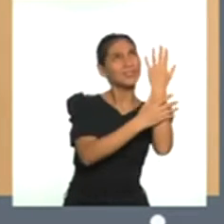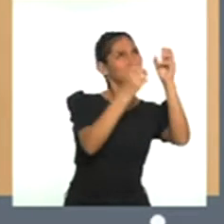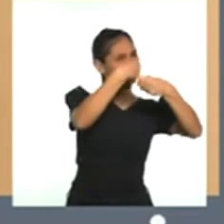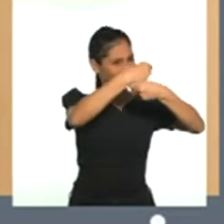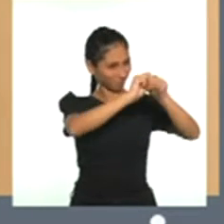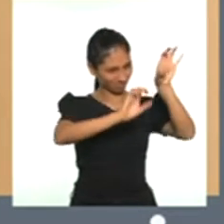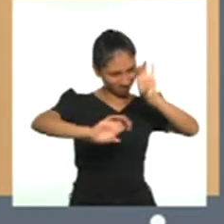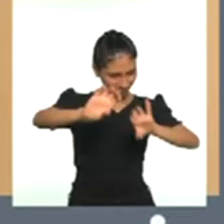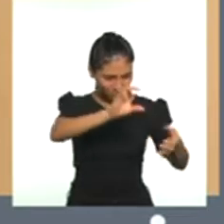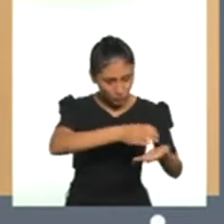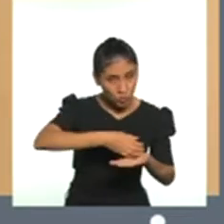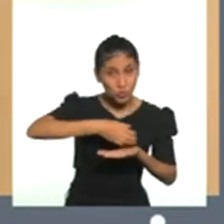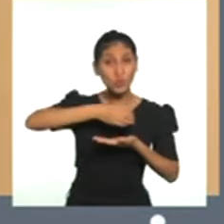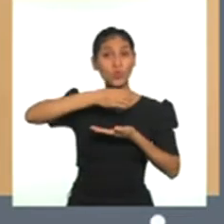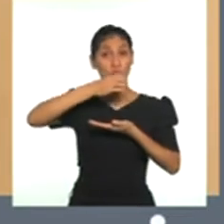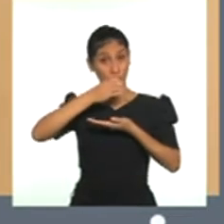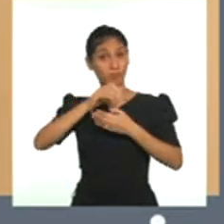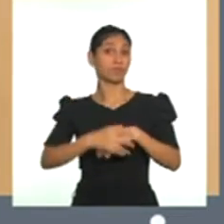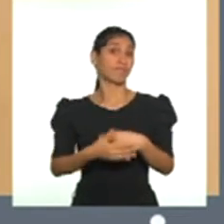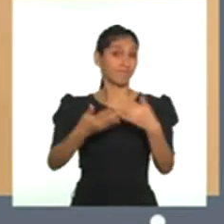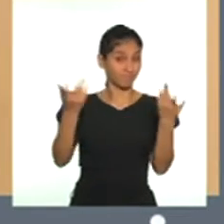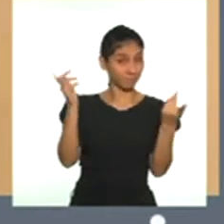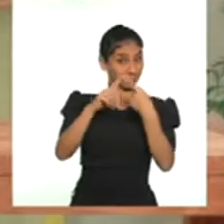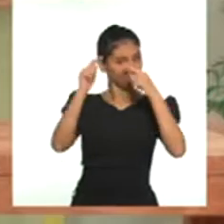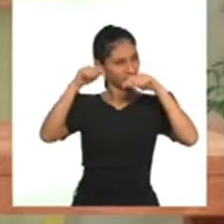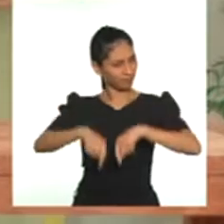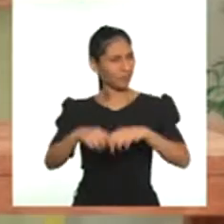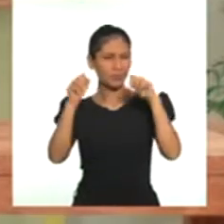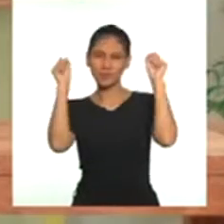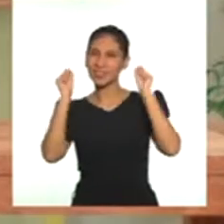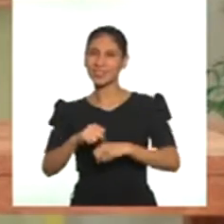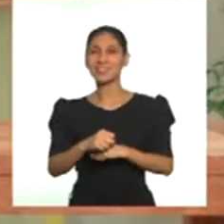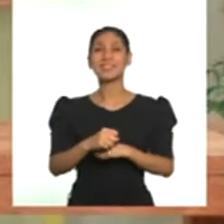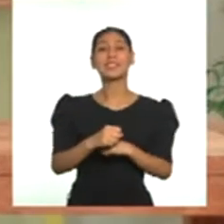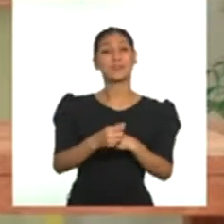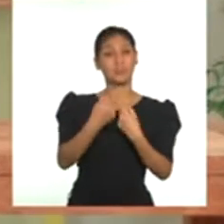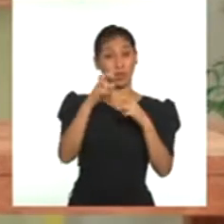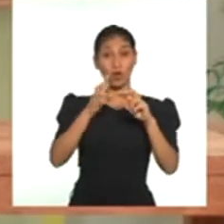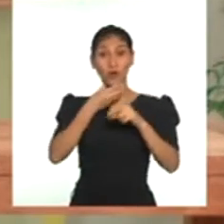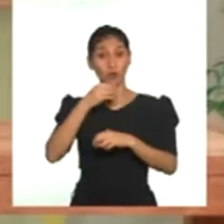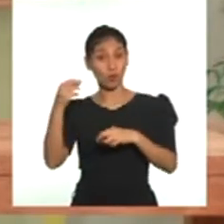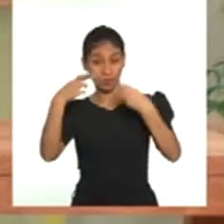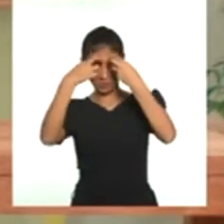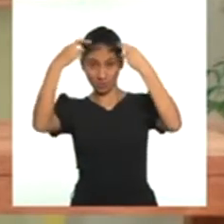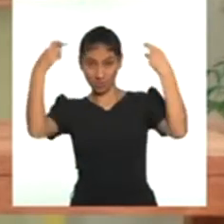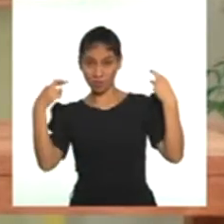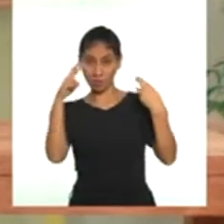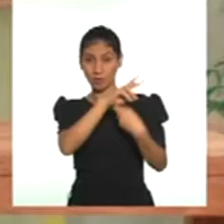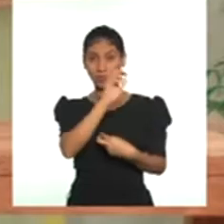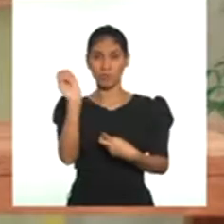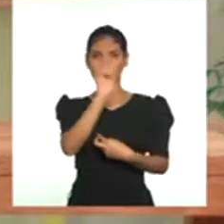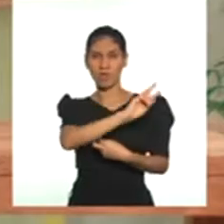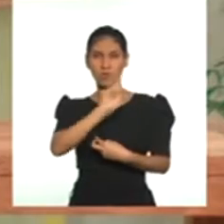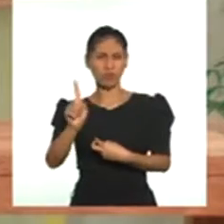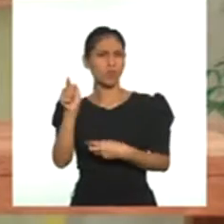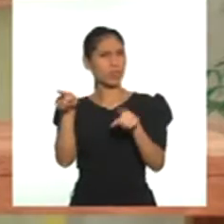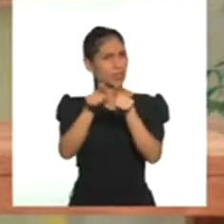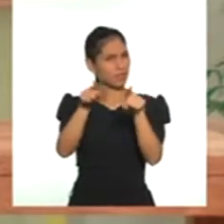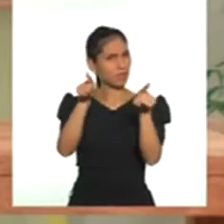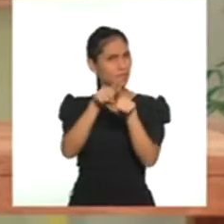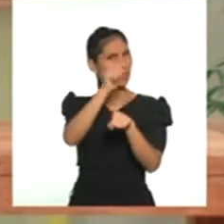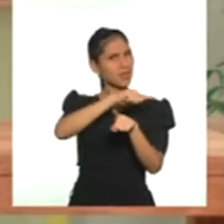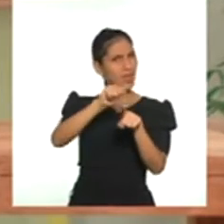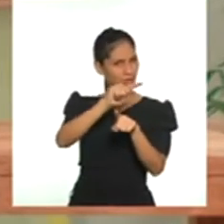historia desde fines del siglo XX hasta la actualidad. Sí, profesor. Los estudiantes de la promo 2021 nos compartieron también